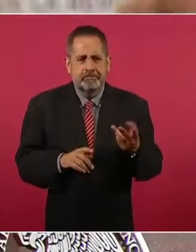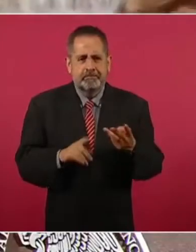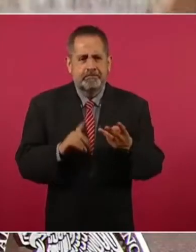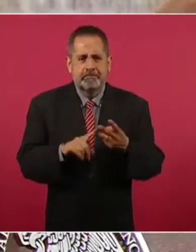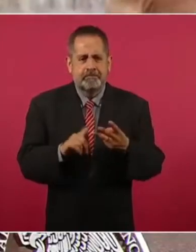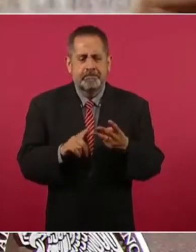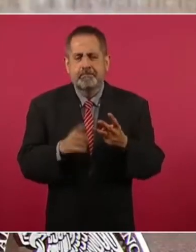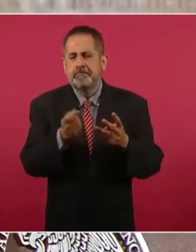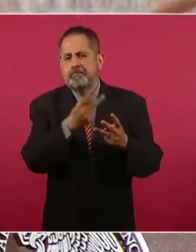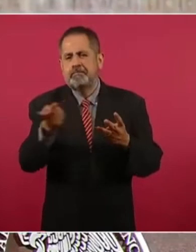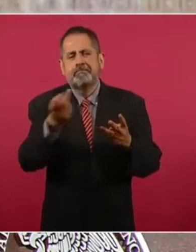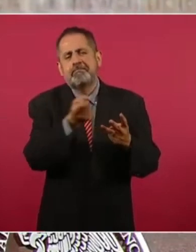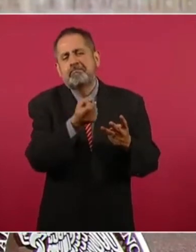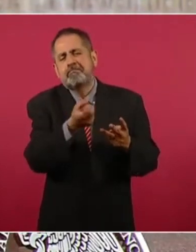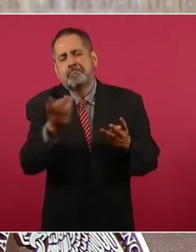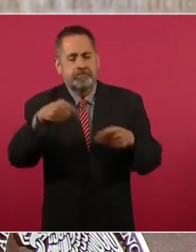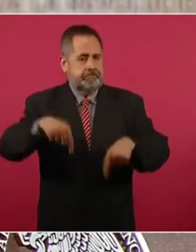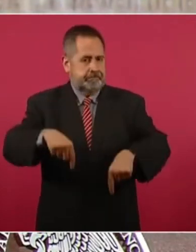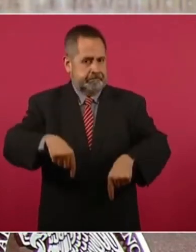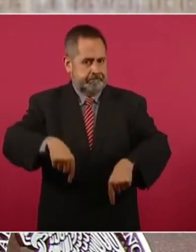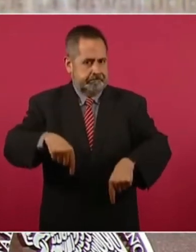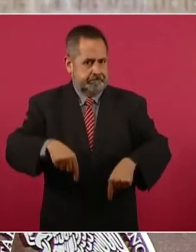de algunos empresarios de aquí,